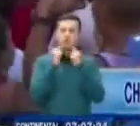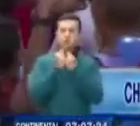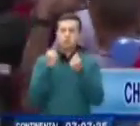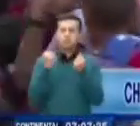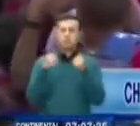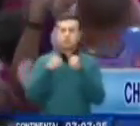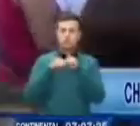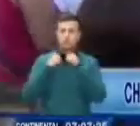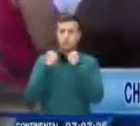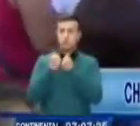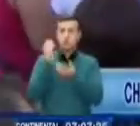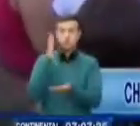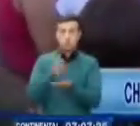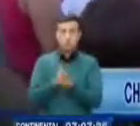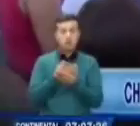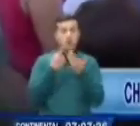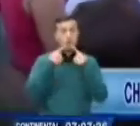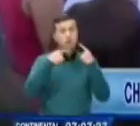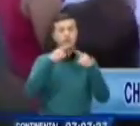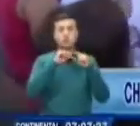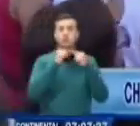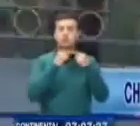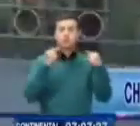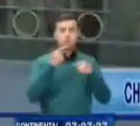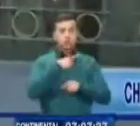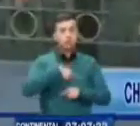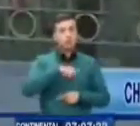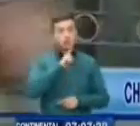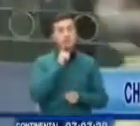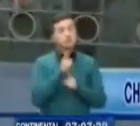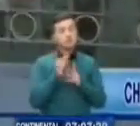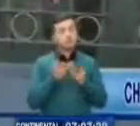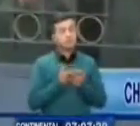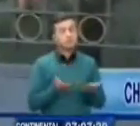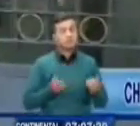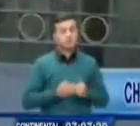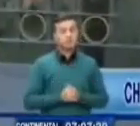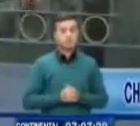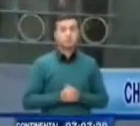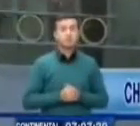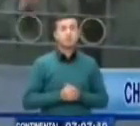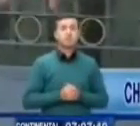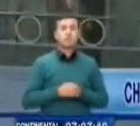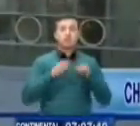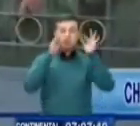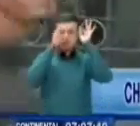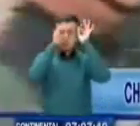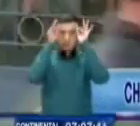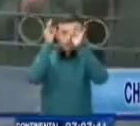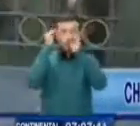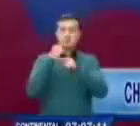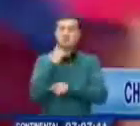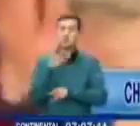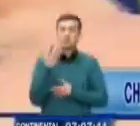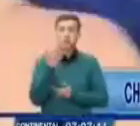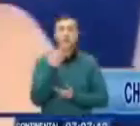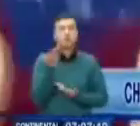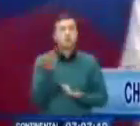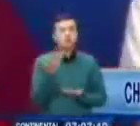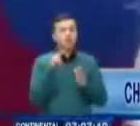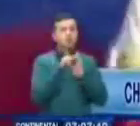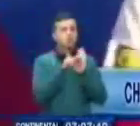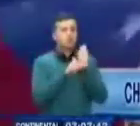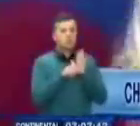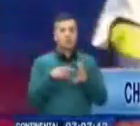sociales, como lo anunció la oposición tras obtener mayoría en el legislativo. El denominado chavismo aseguró que tampoco permitirán